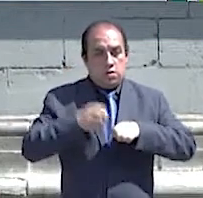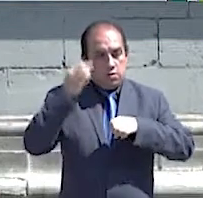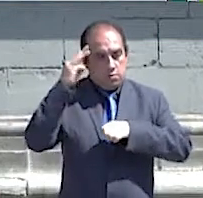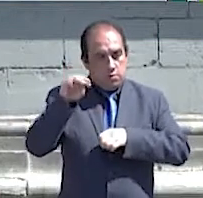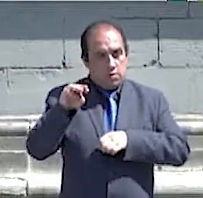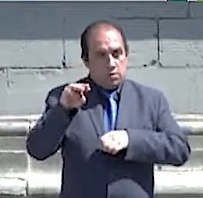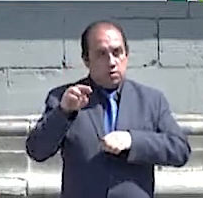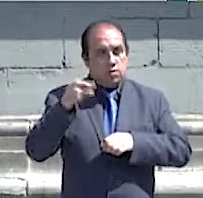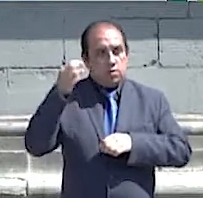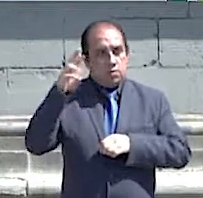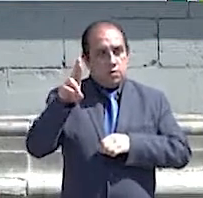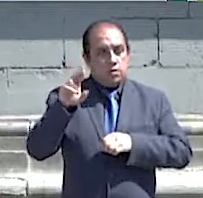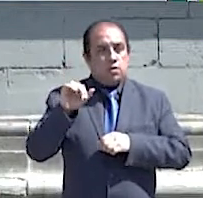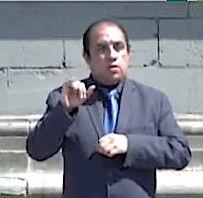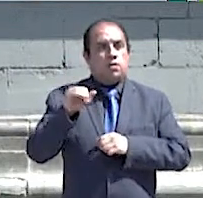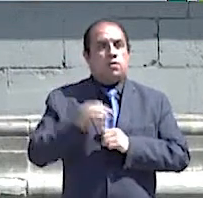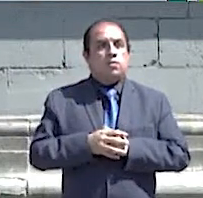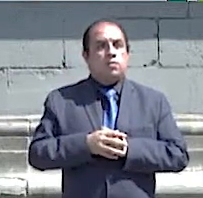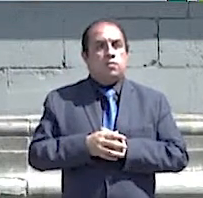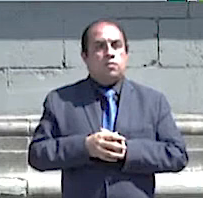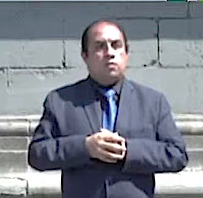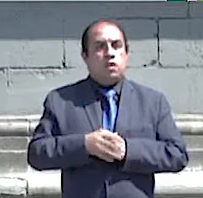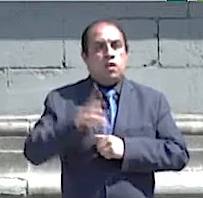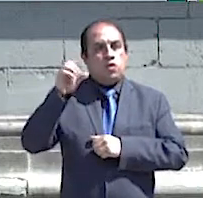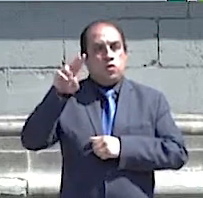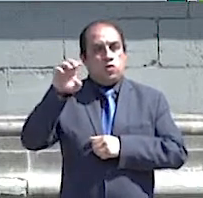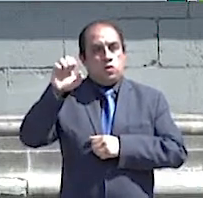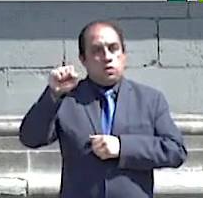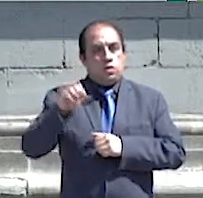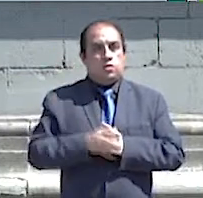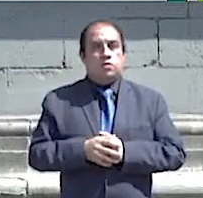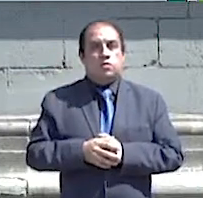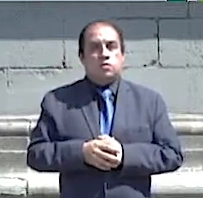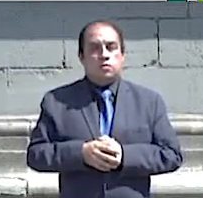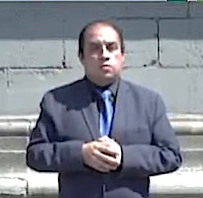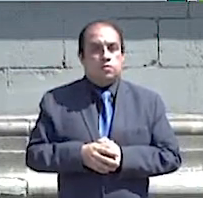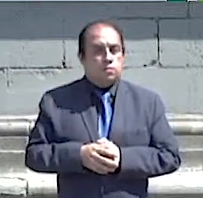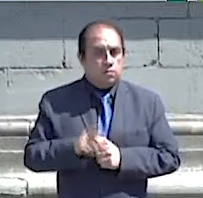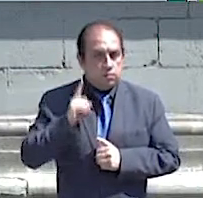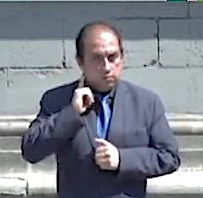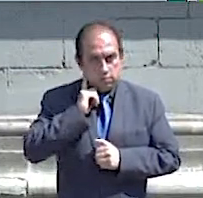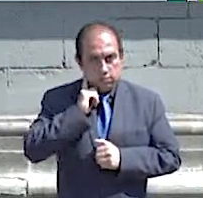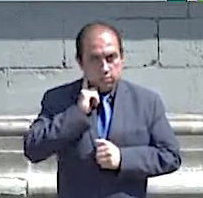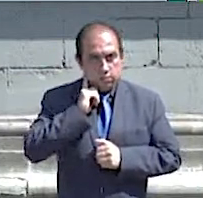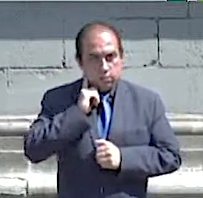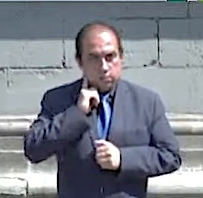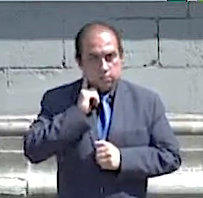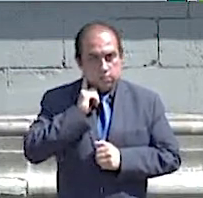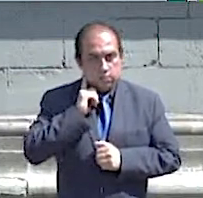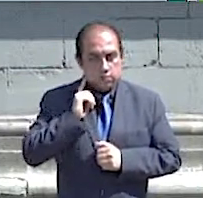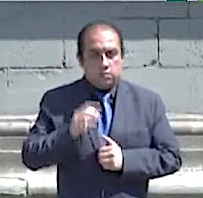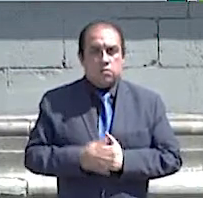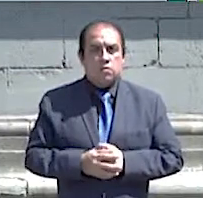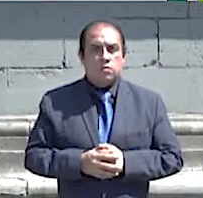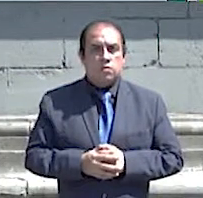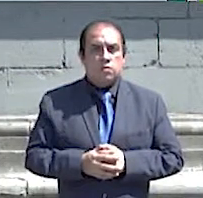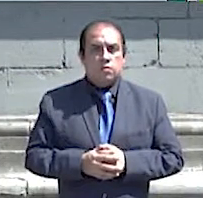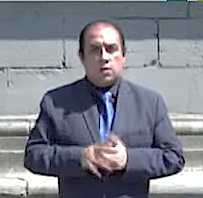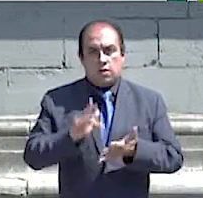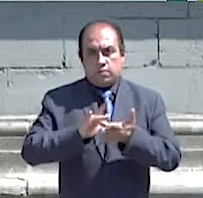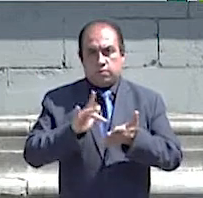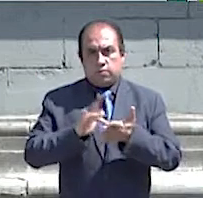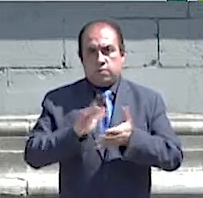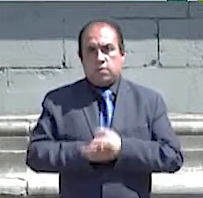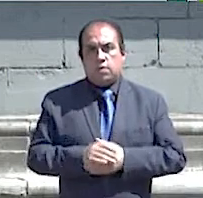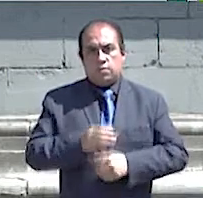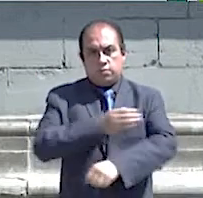Valeria Valero y también de Dolores Martínez, del INVAL y del INAH, y por supuesto también de Lucina, muchísimas gracias por